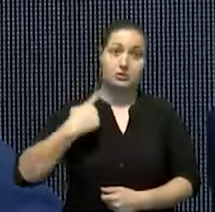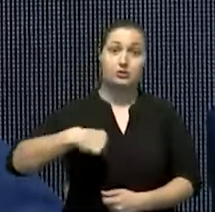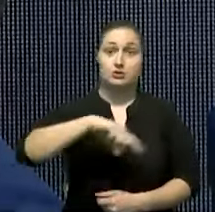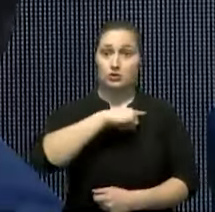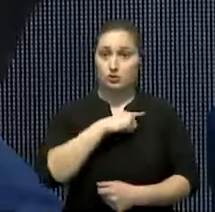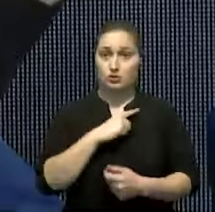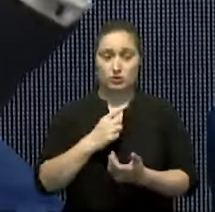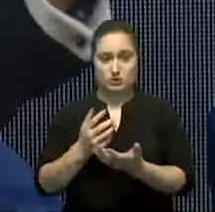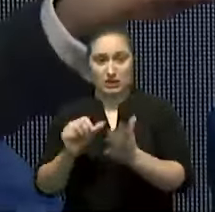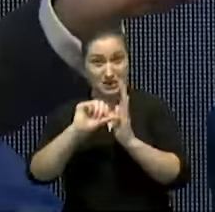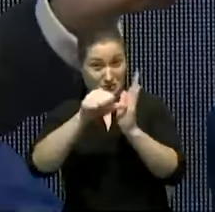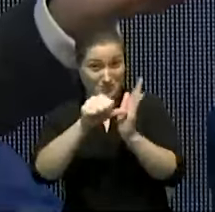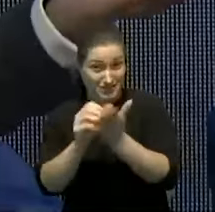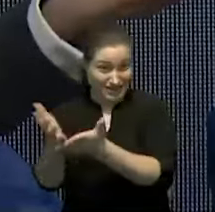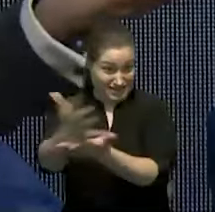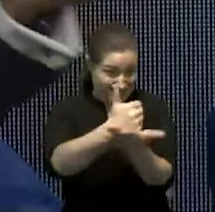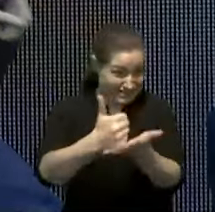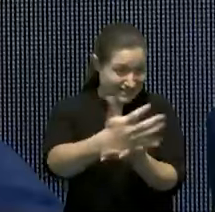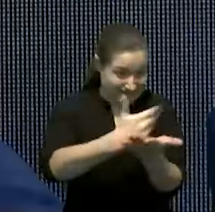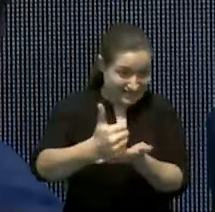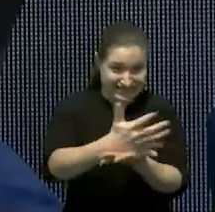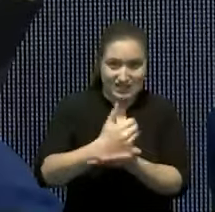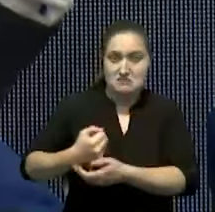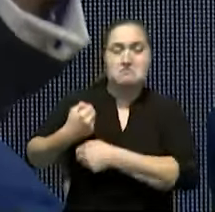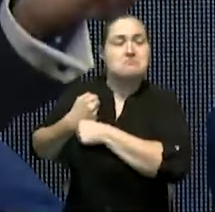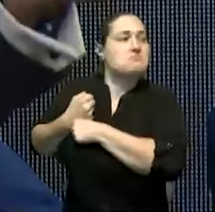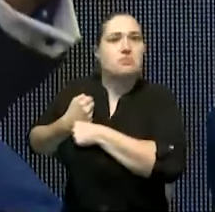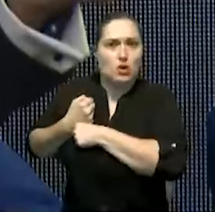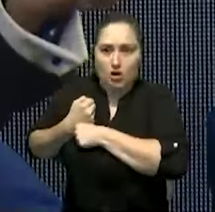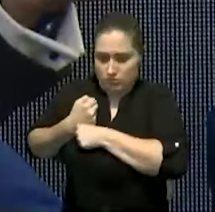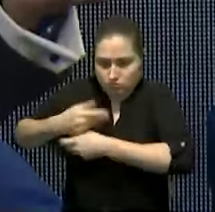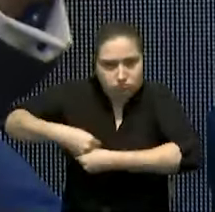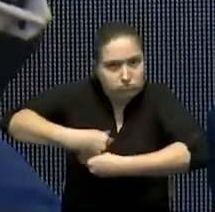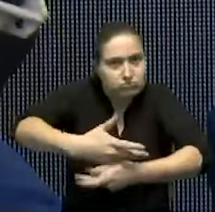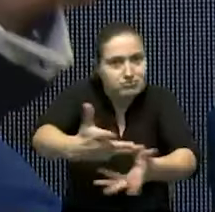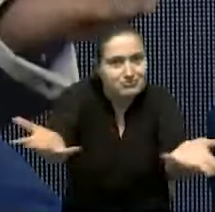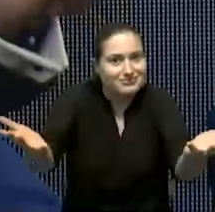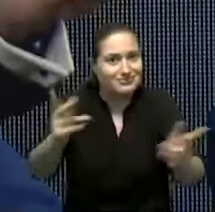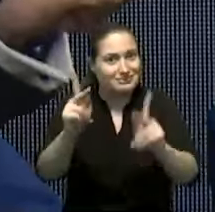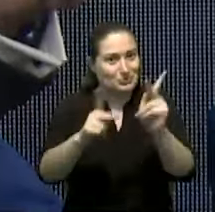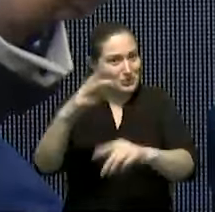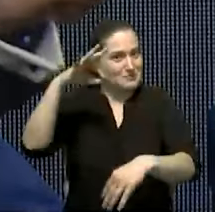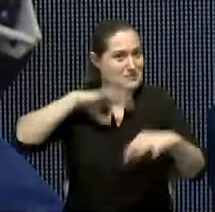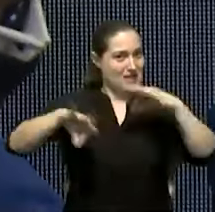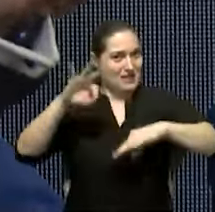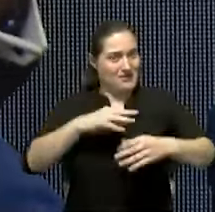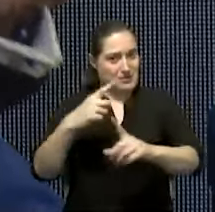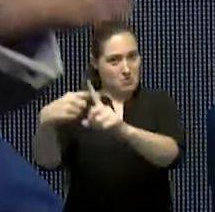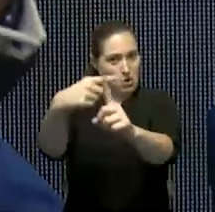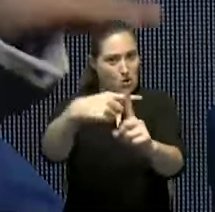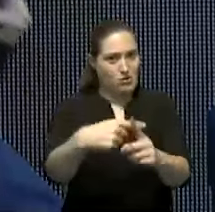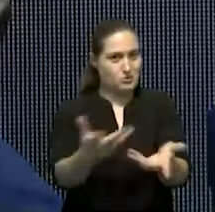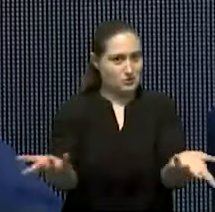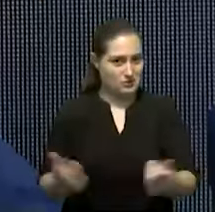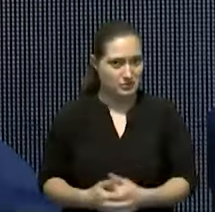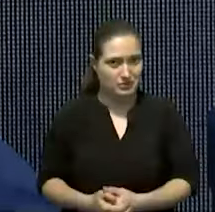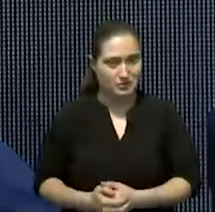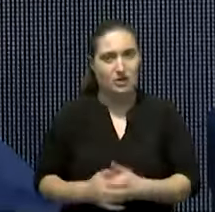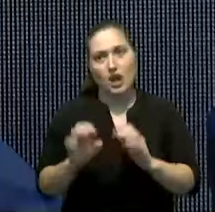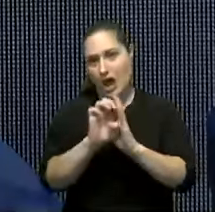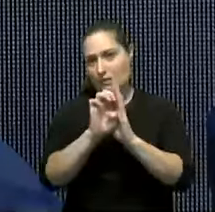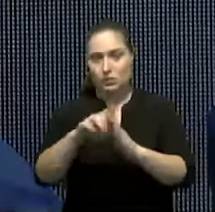vamos a devolver a la población cuando yo estoy haciendo un programa del el sistema integrado de